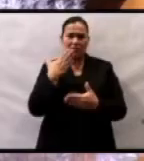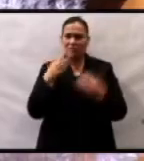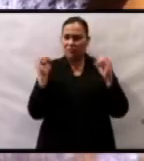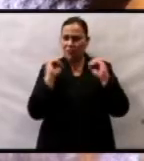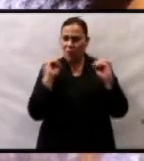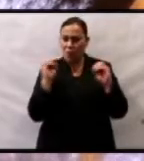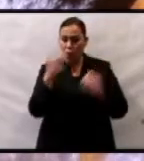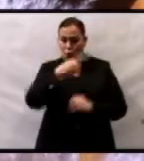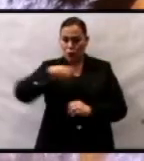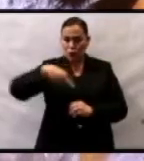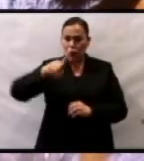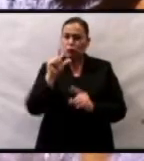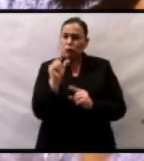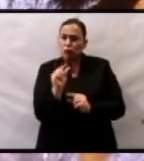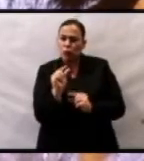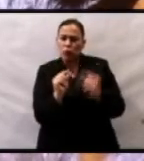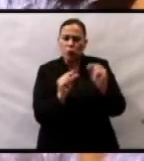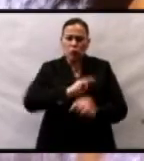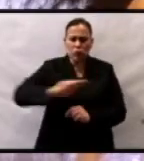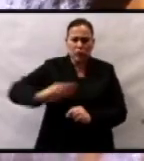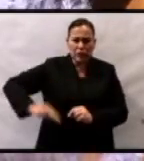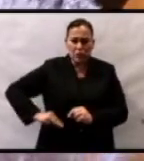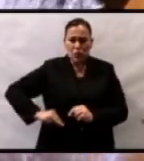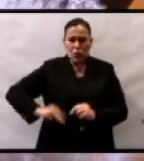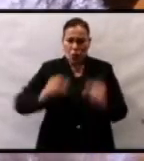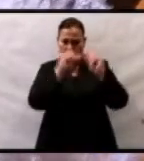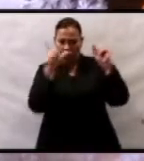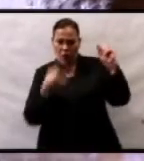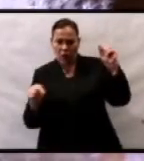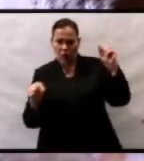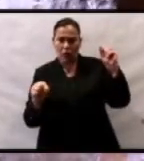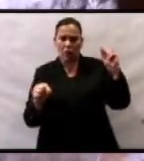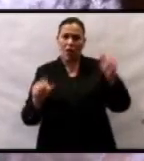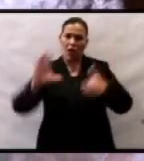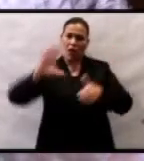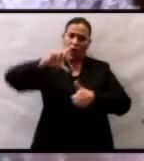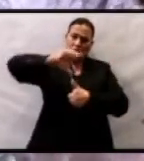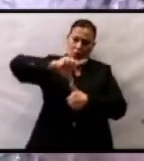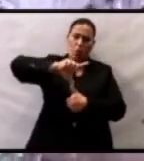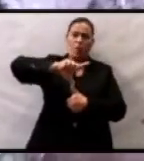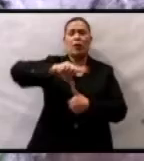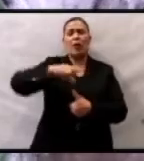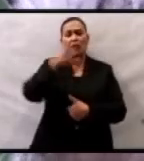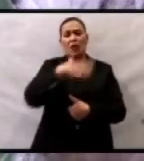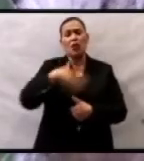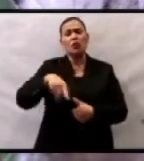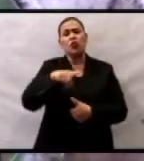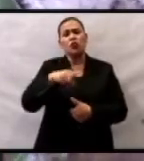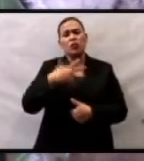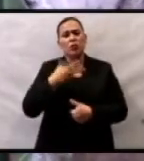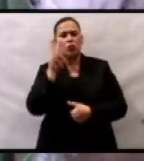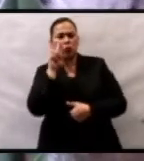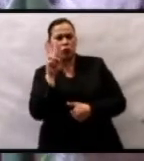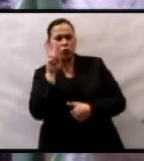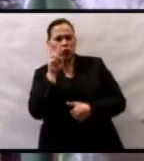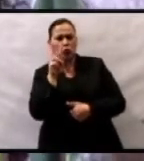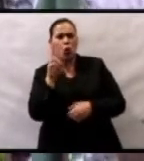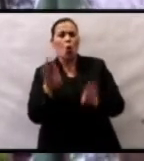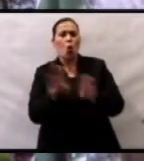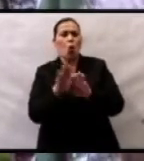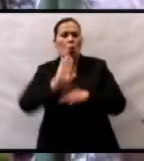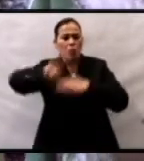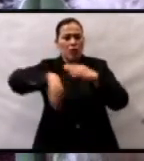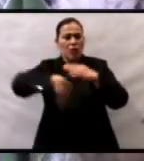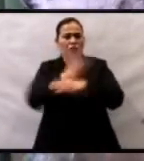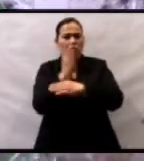somos uno de los pocos municipios de México y Latinoamérica en contar con Visor Urbano, plataforma de